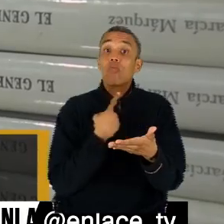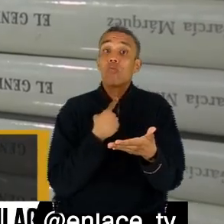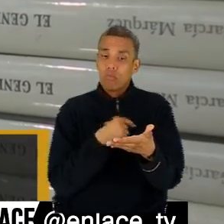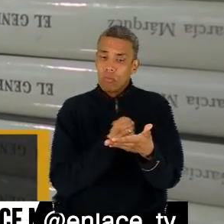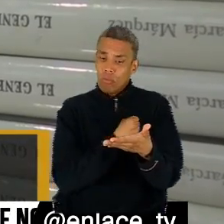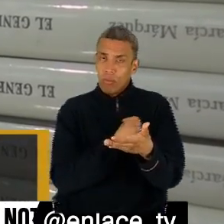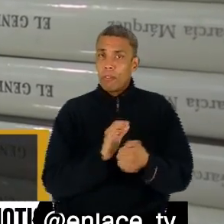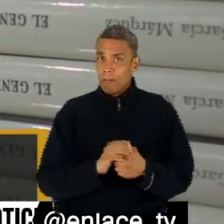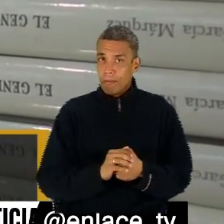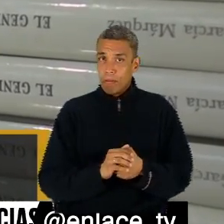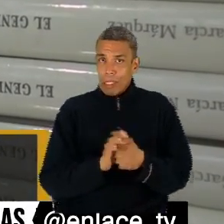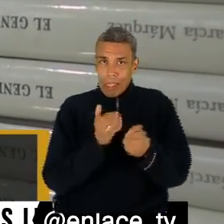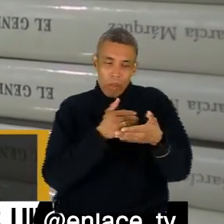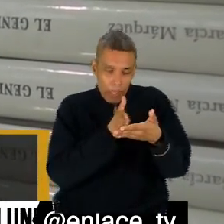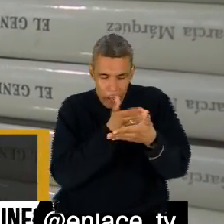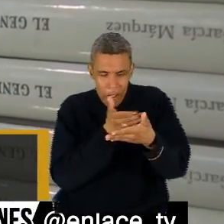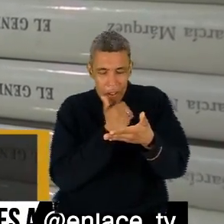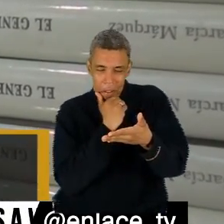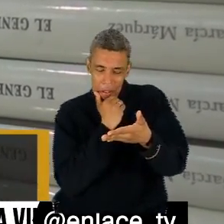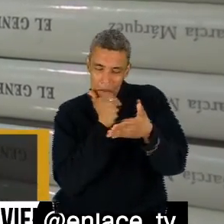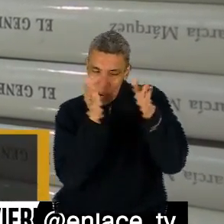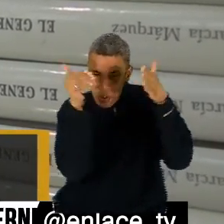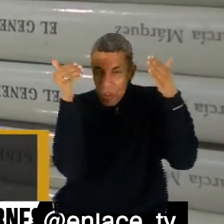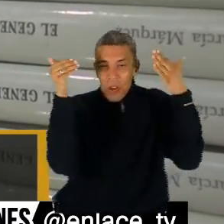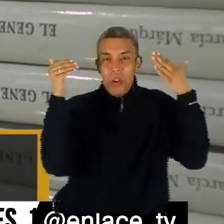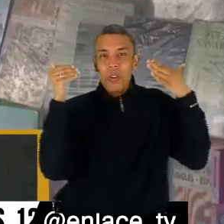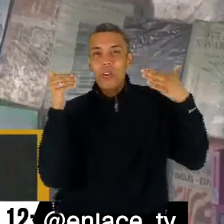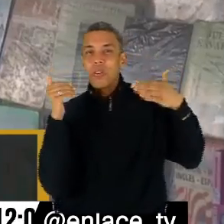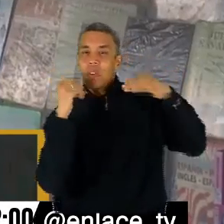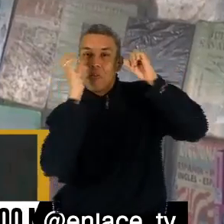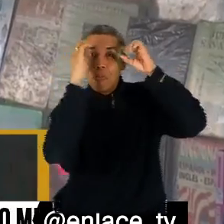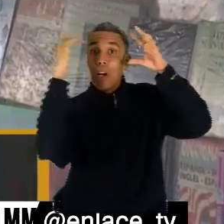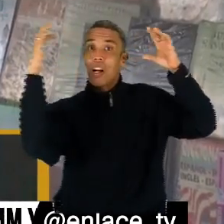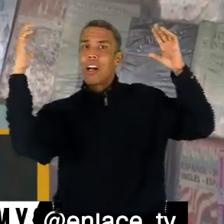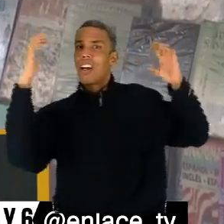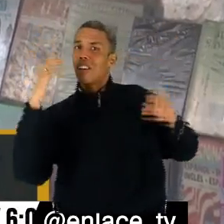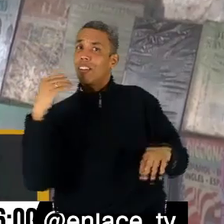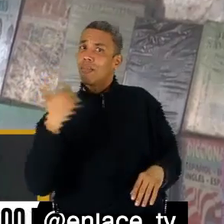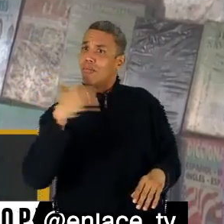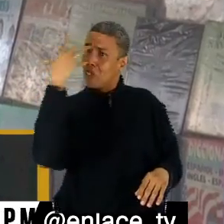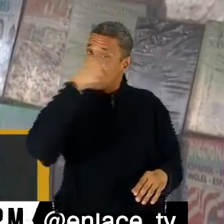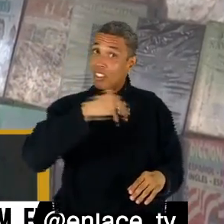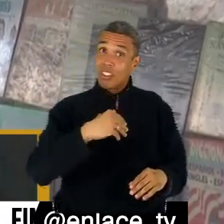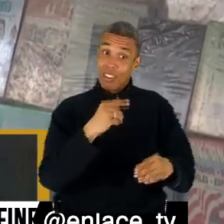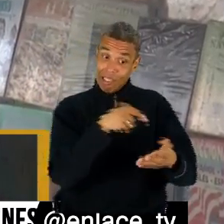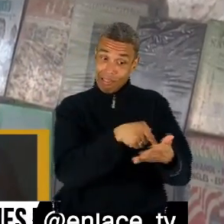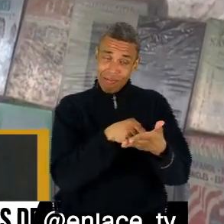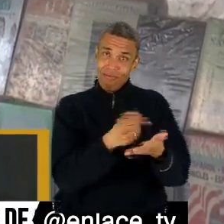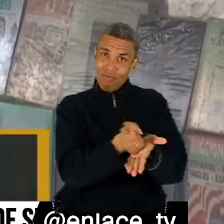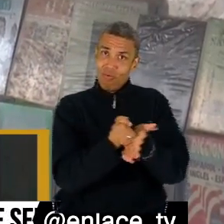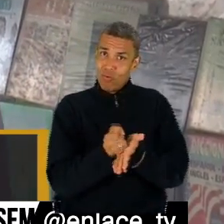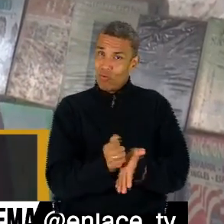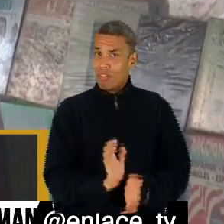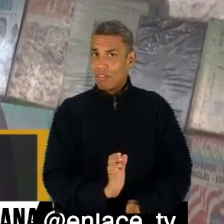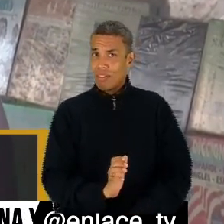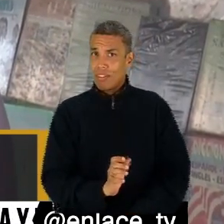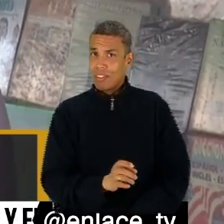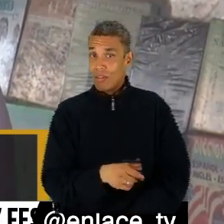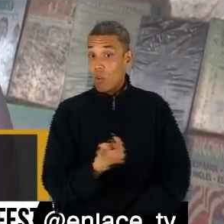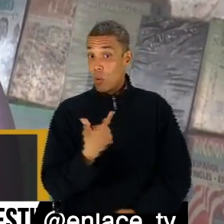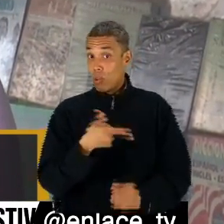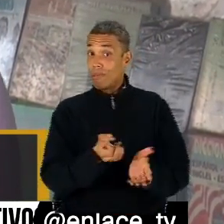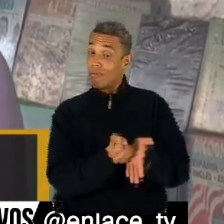que lo transporta uno a otro mundo, se crea uno imágenes, o sea, es muy, muy, muy